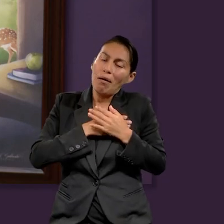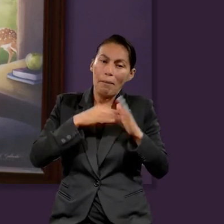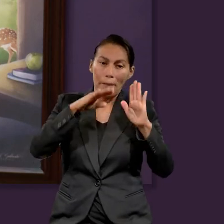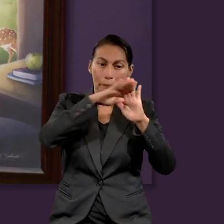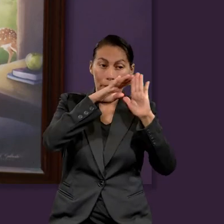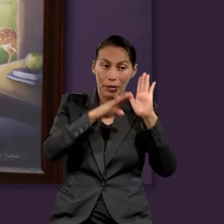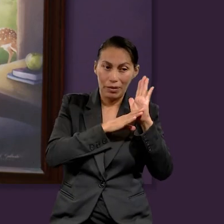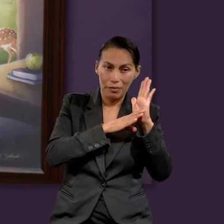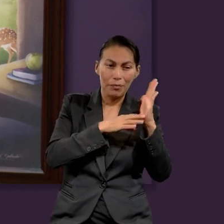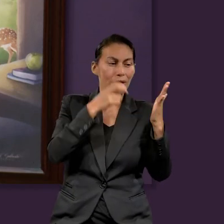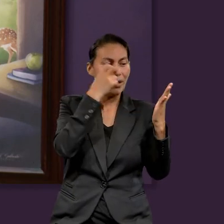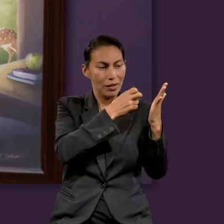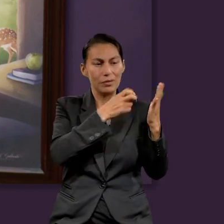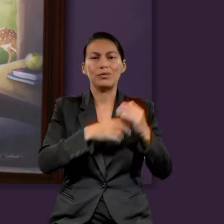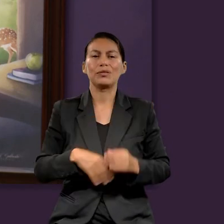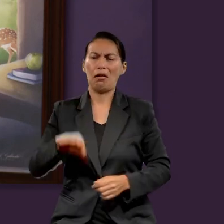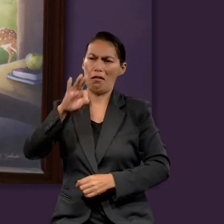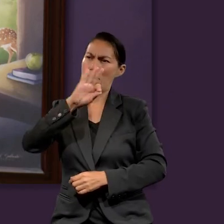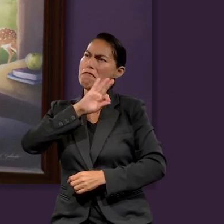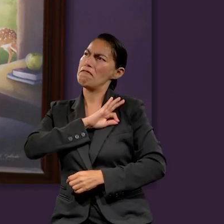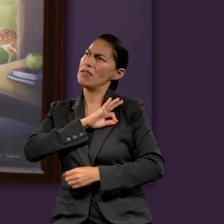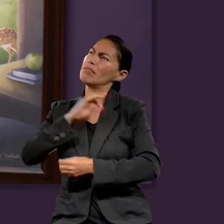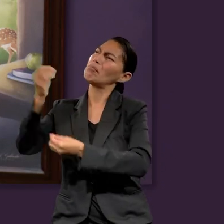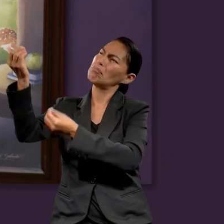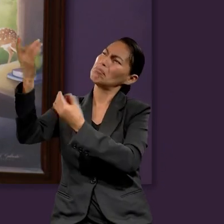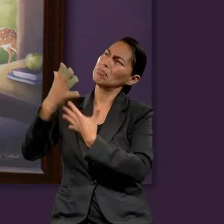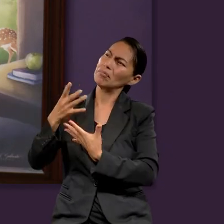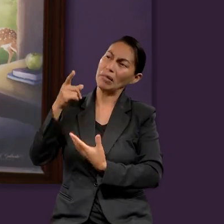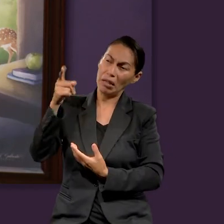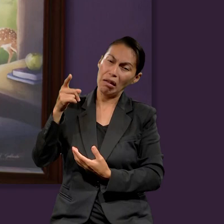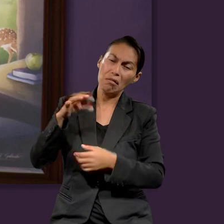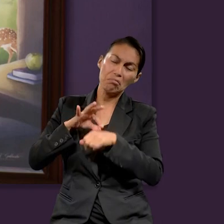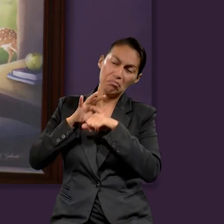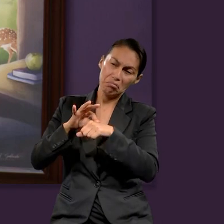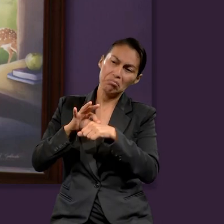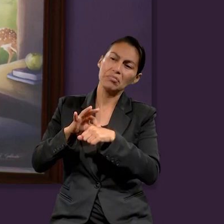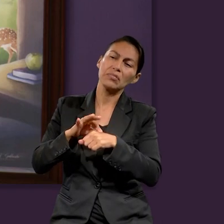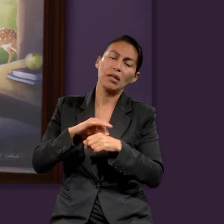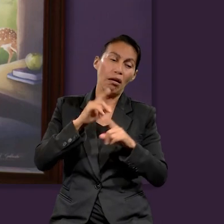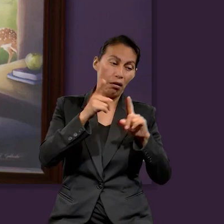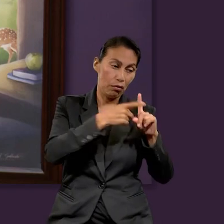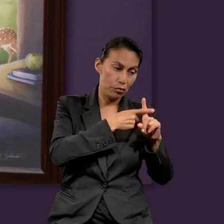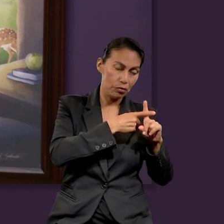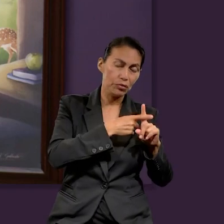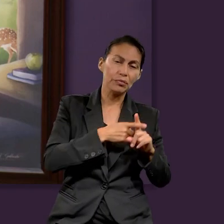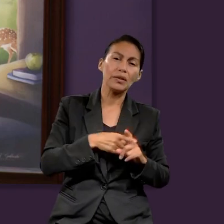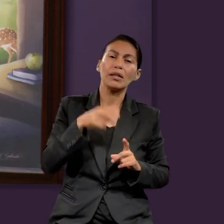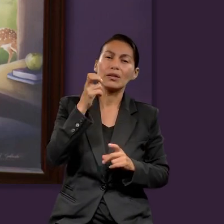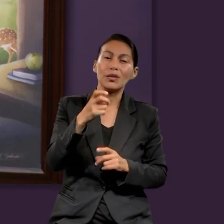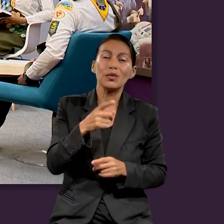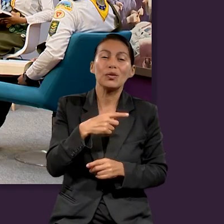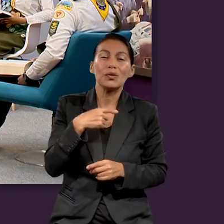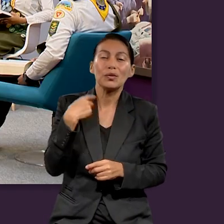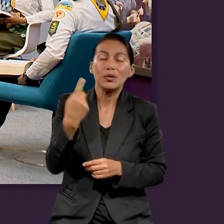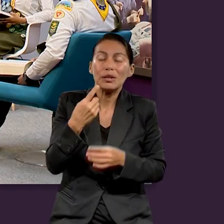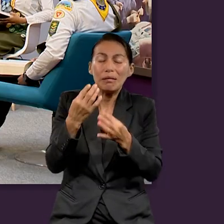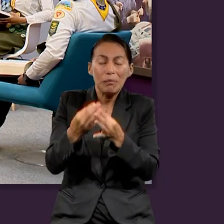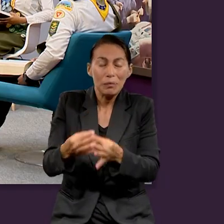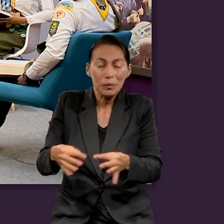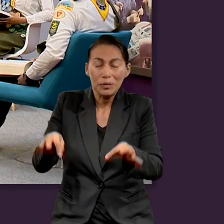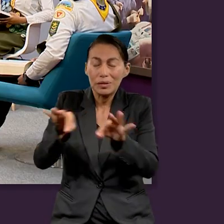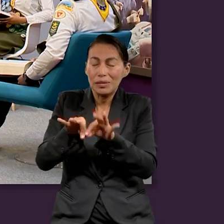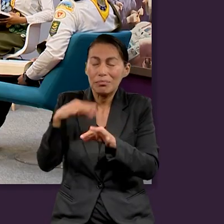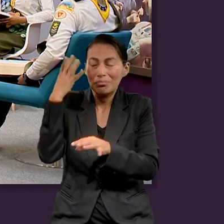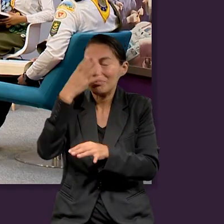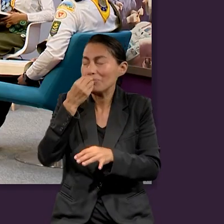nos dejó aquí en la tierra fueron los mandamientos y la fe que también nos demostró él mismo estando en la cruz entonces creo que